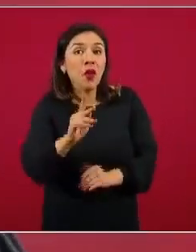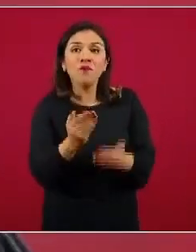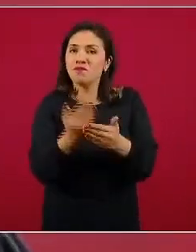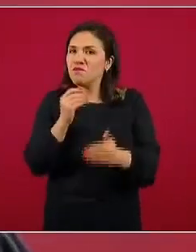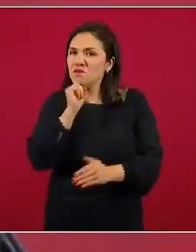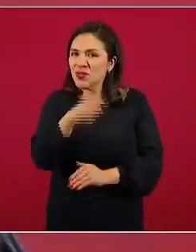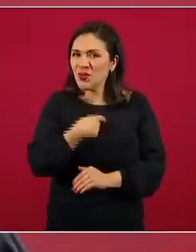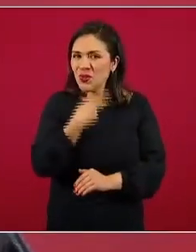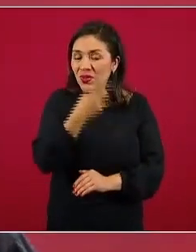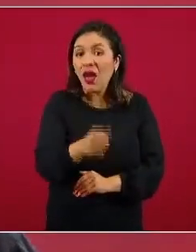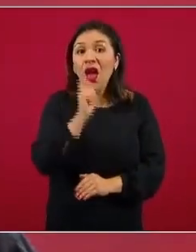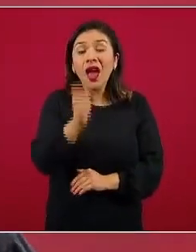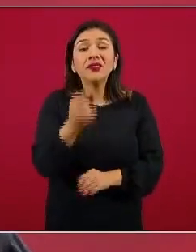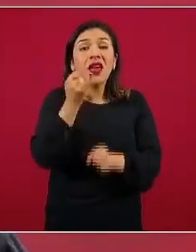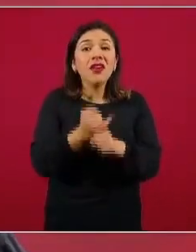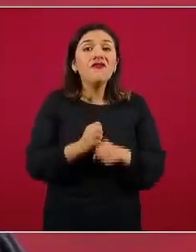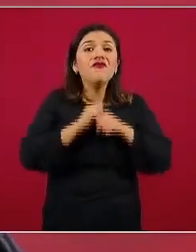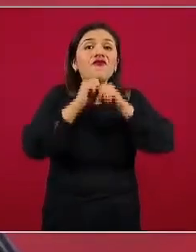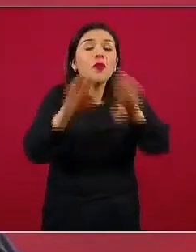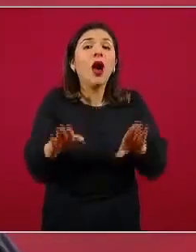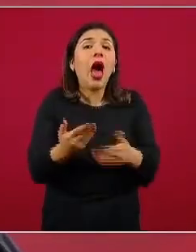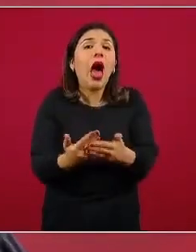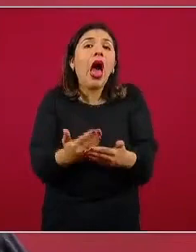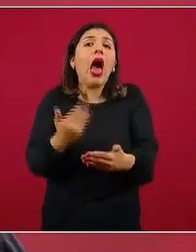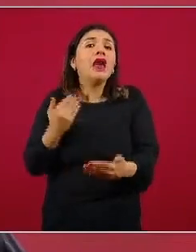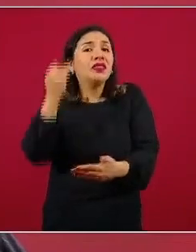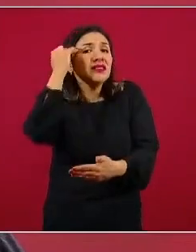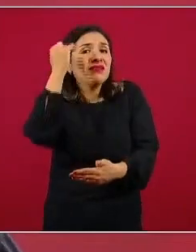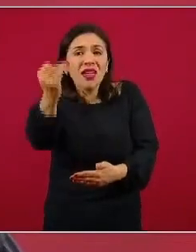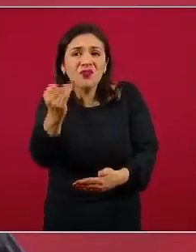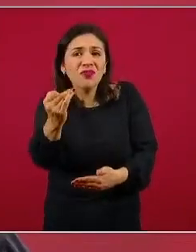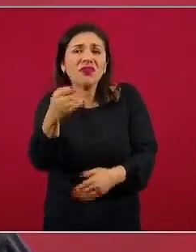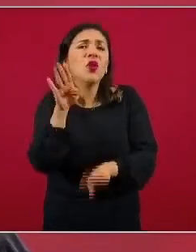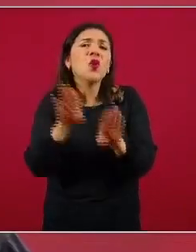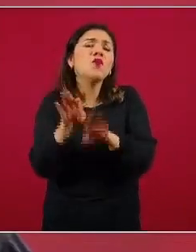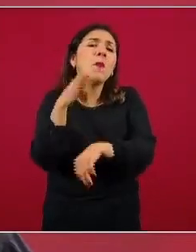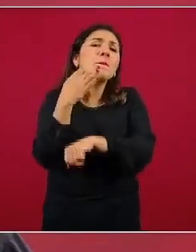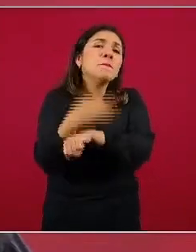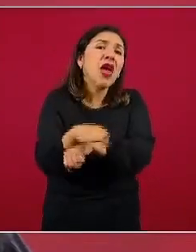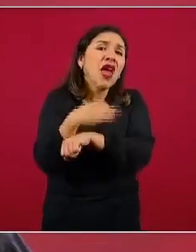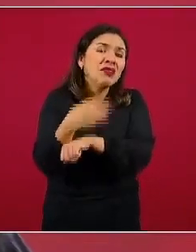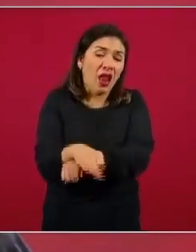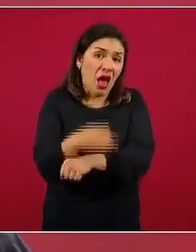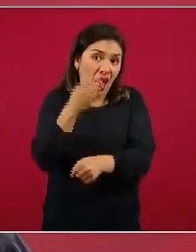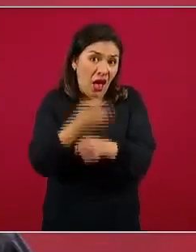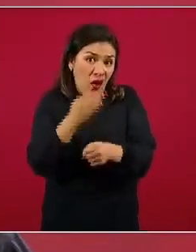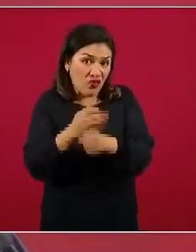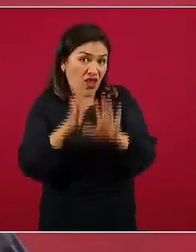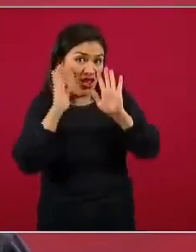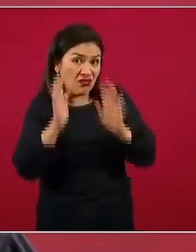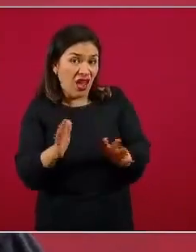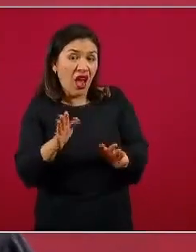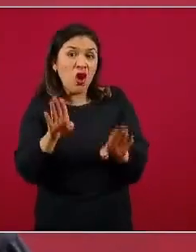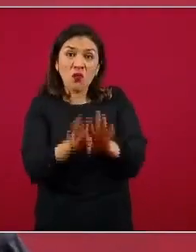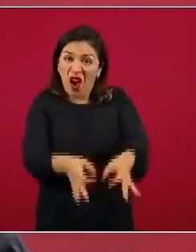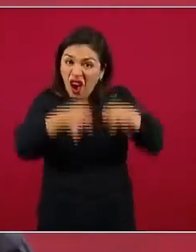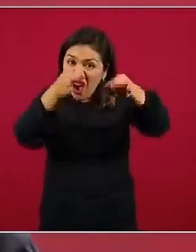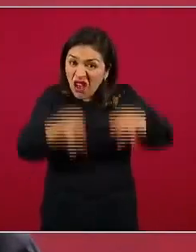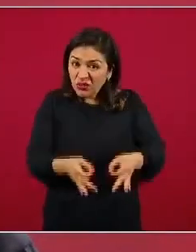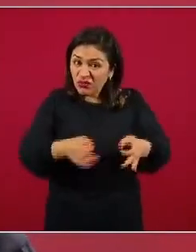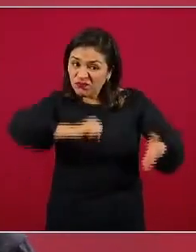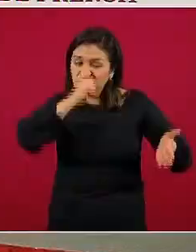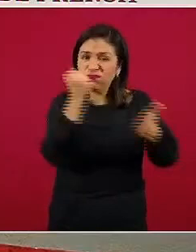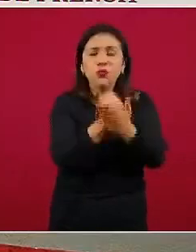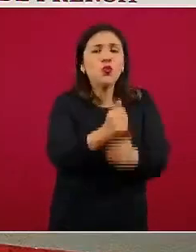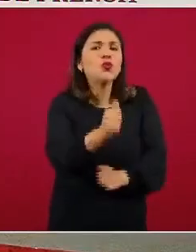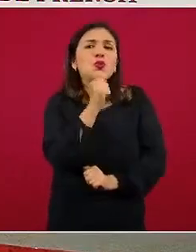anterior, es información preliminar, es información todavía que está en un marco informal, a pesar de que lo está